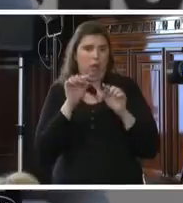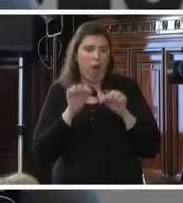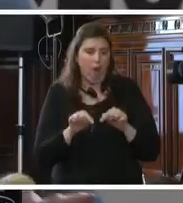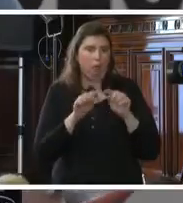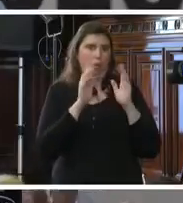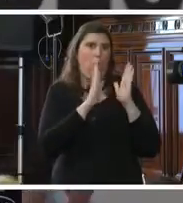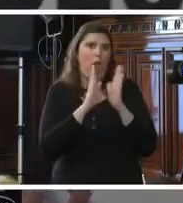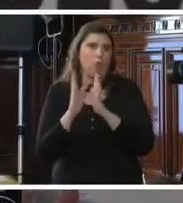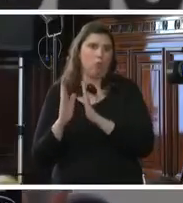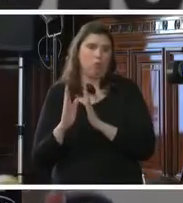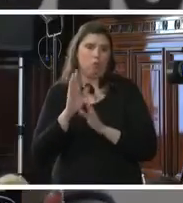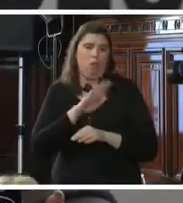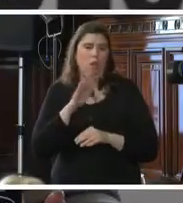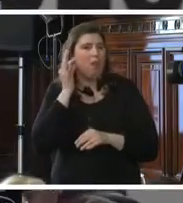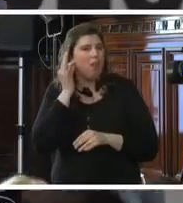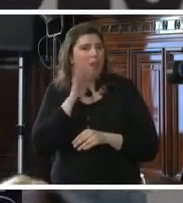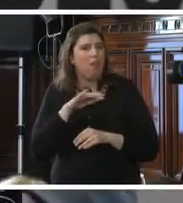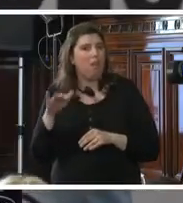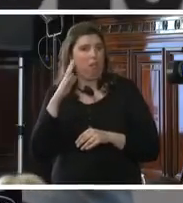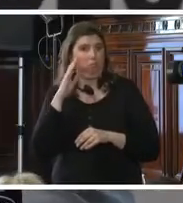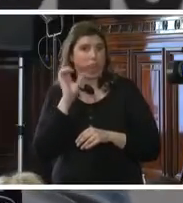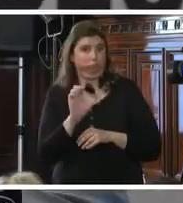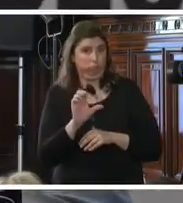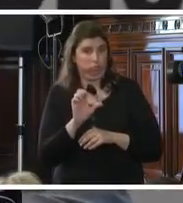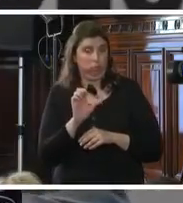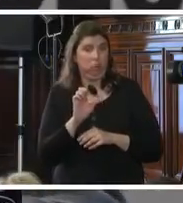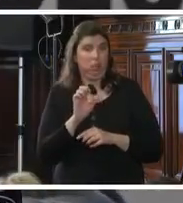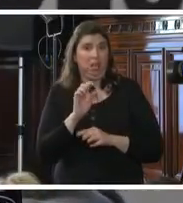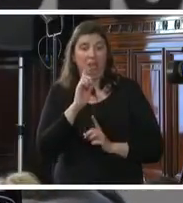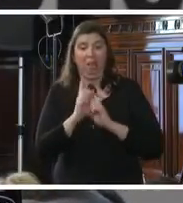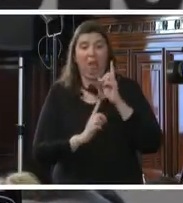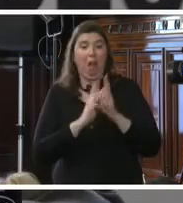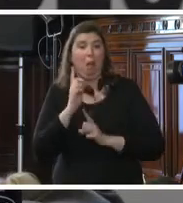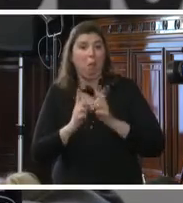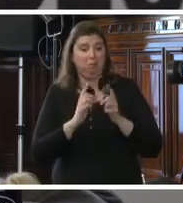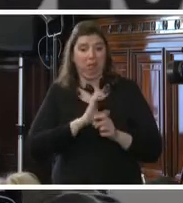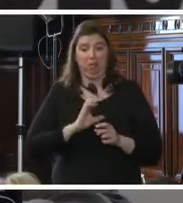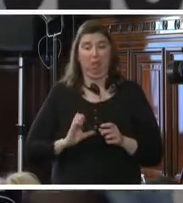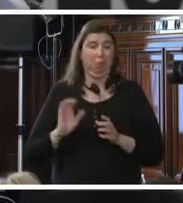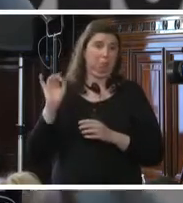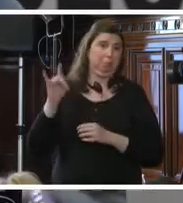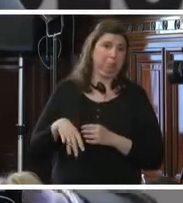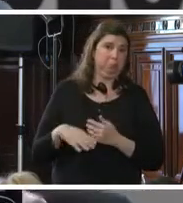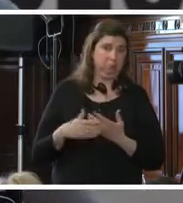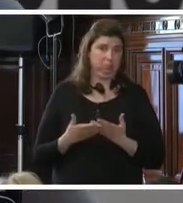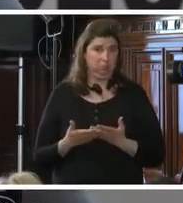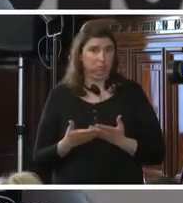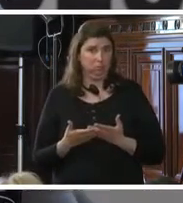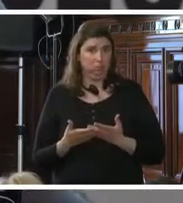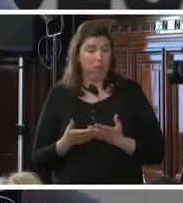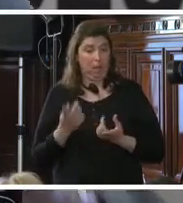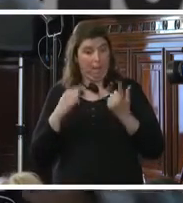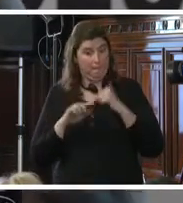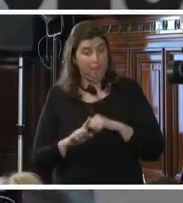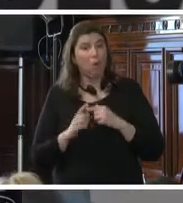la medida cautelar ha sido desconocida por el Estado, pero coloca al